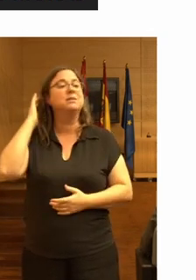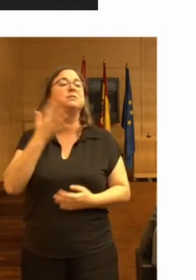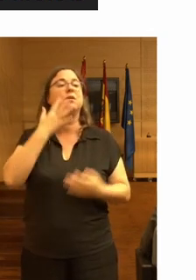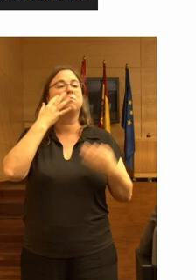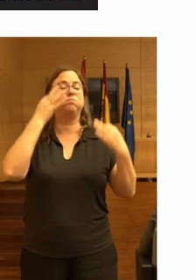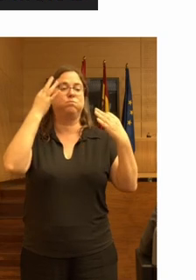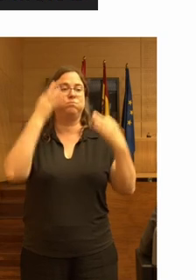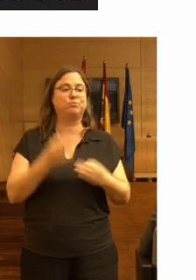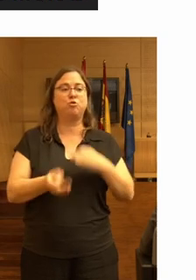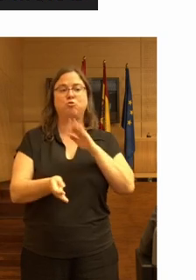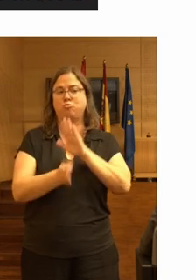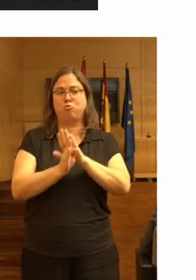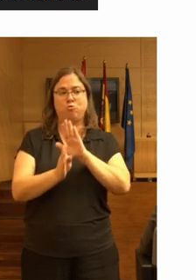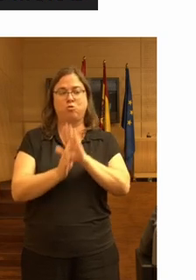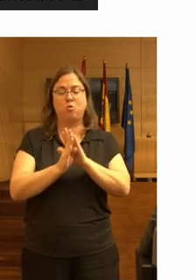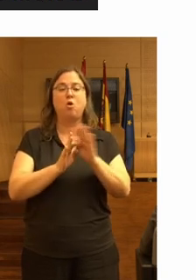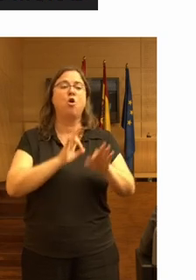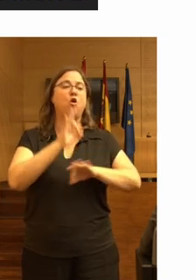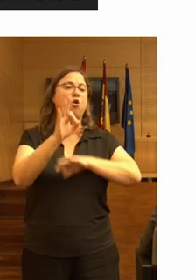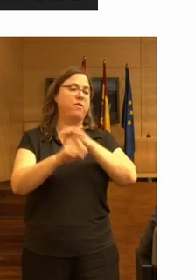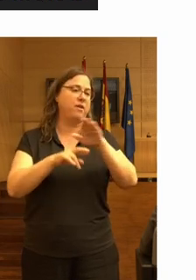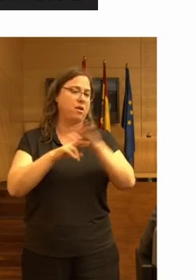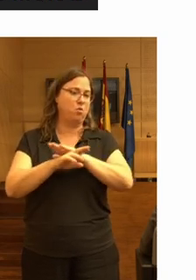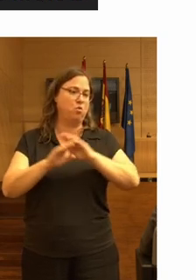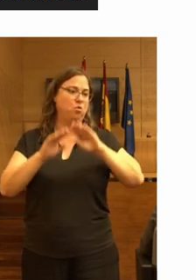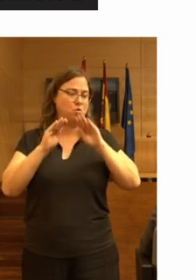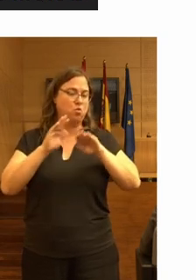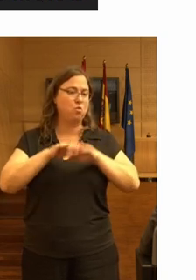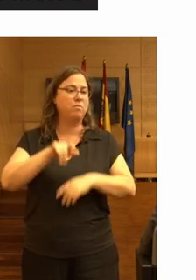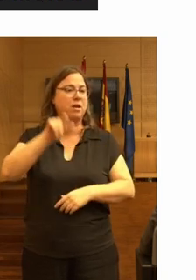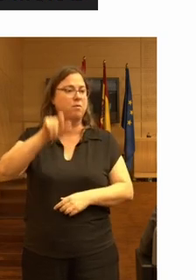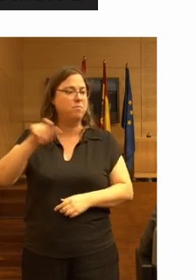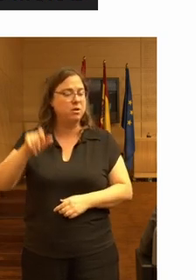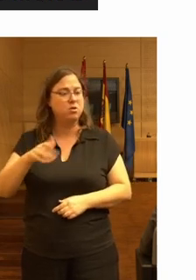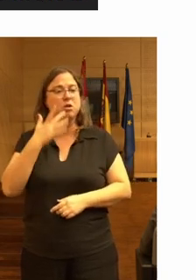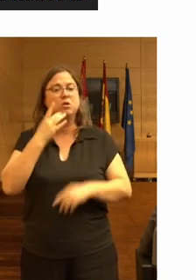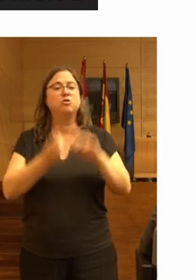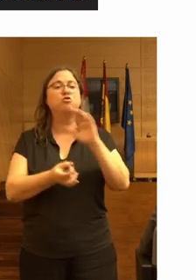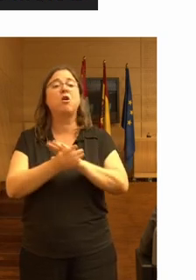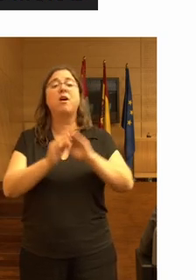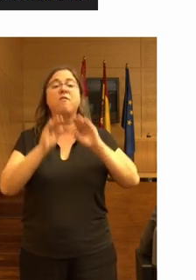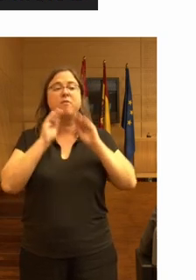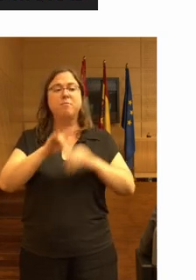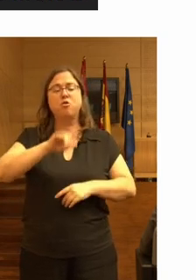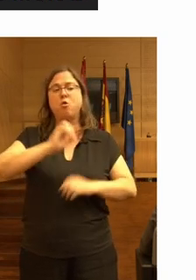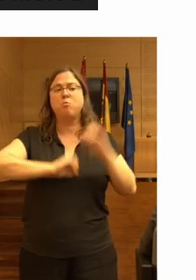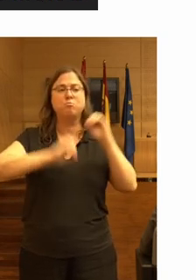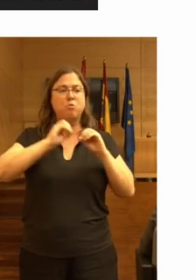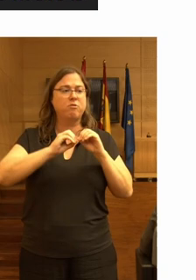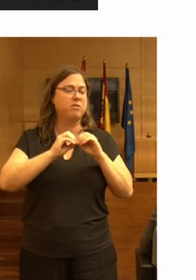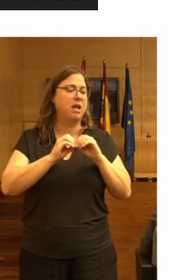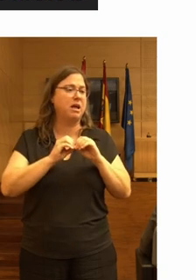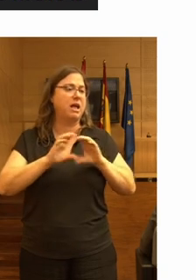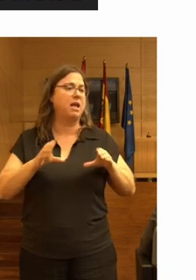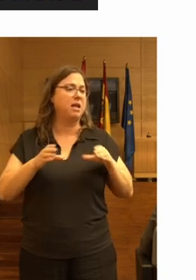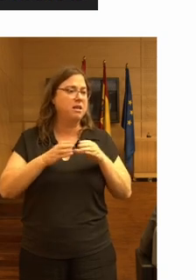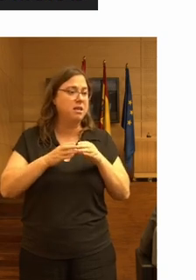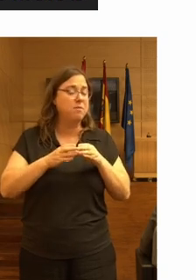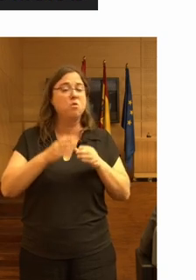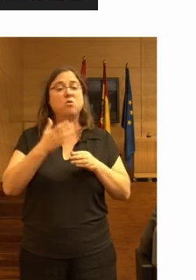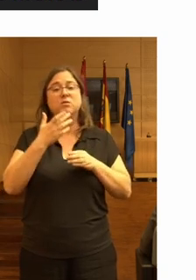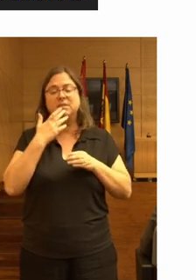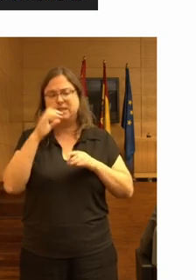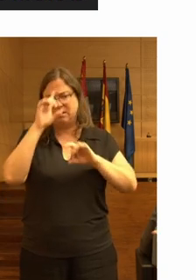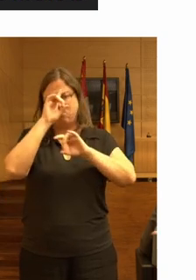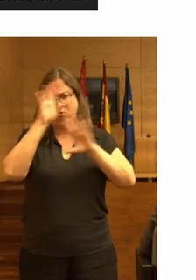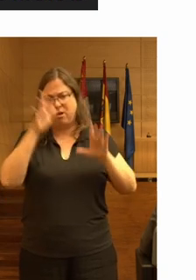la retirada paulatina, que han organizado los recursos alrededor de la persona, que han formado a un porcentaje amplio de su equipo, que la dirección tenía